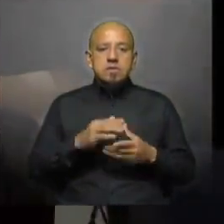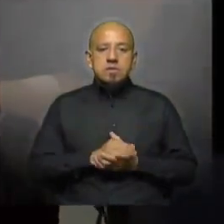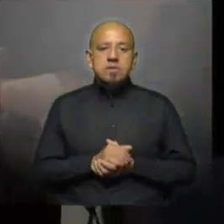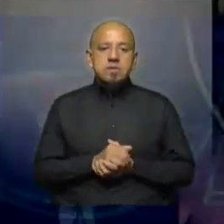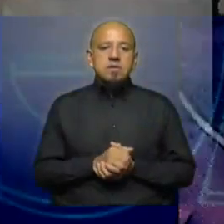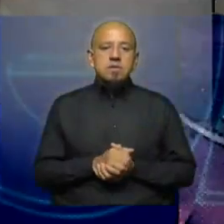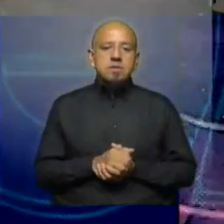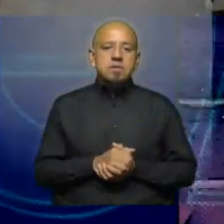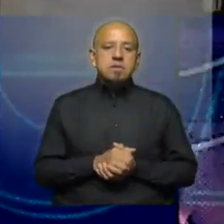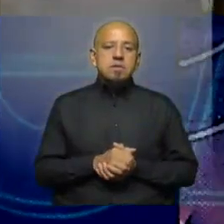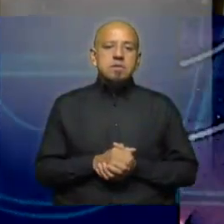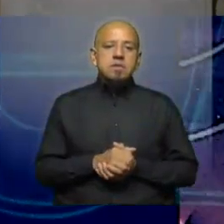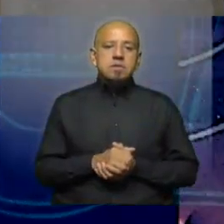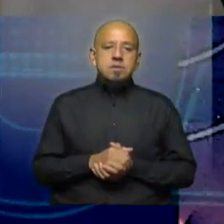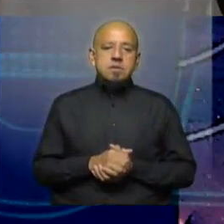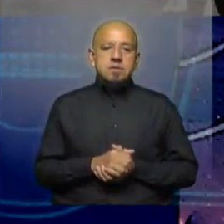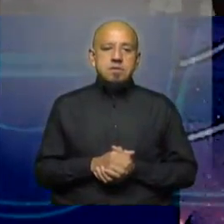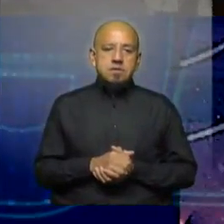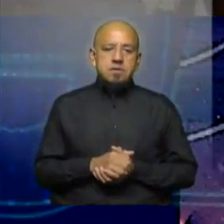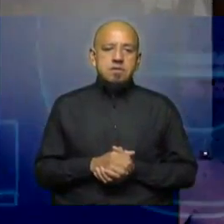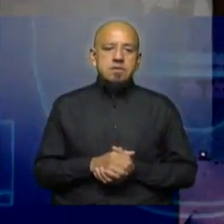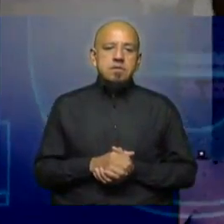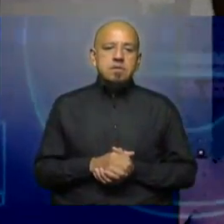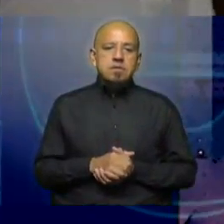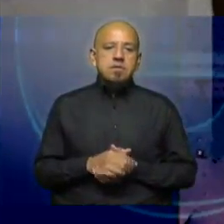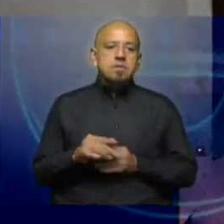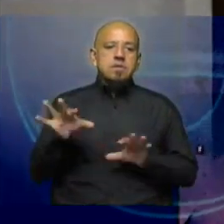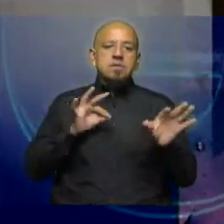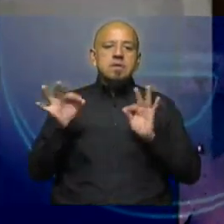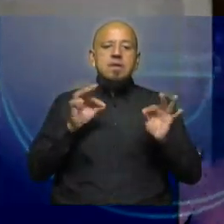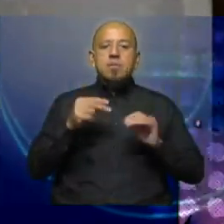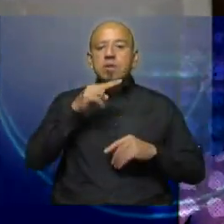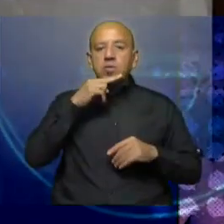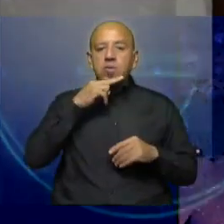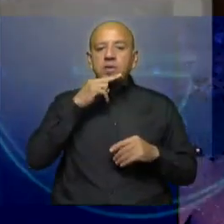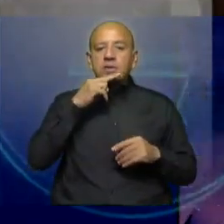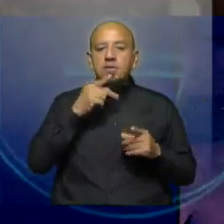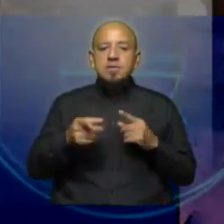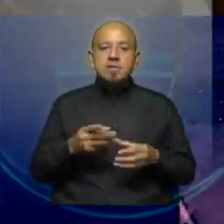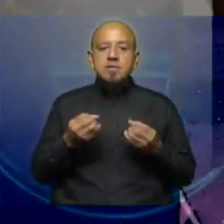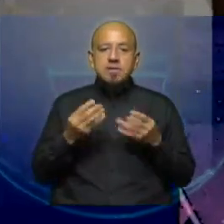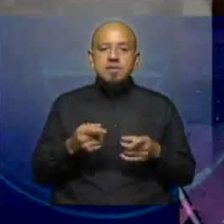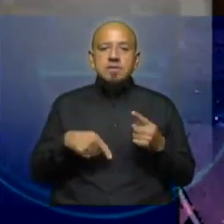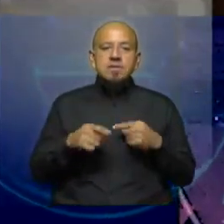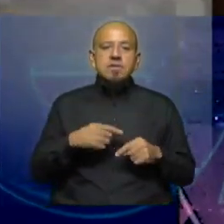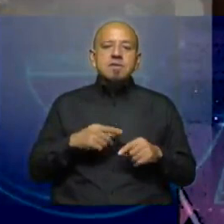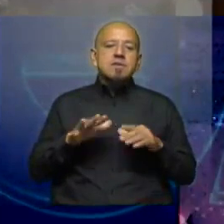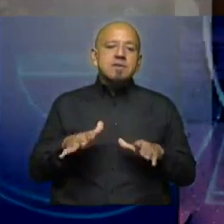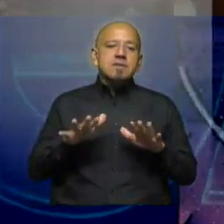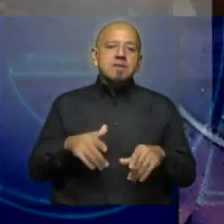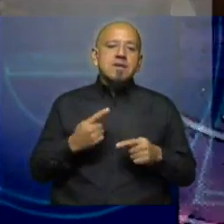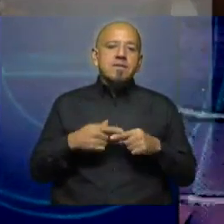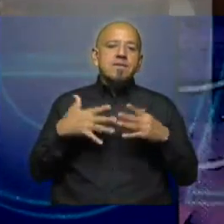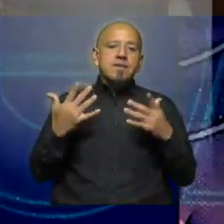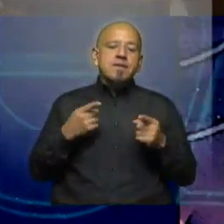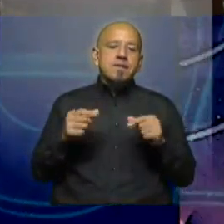Muchas gracias. Yo creo que Agustina se elige las notas para los viernes. Se sí, elige los móviles porque después ella se queda siempre de fiesta por ahí.